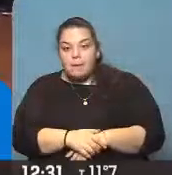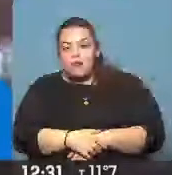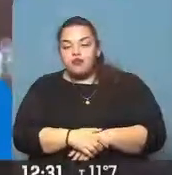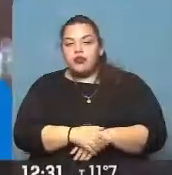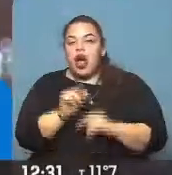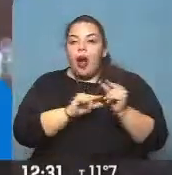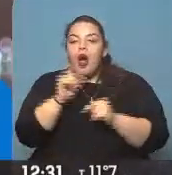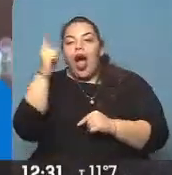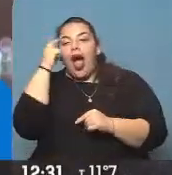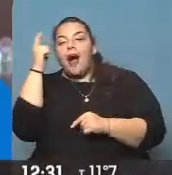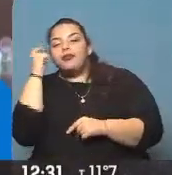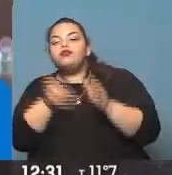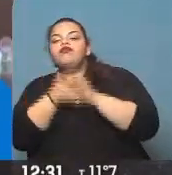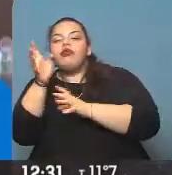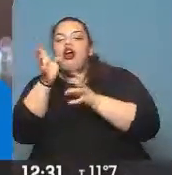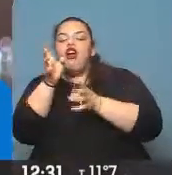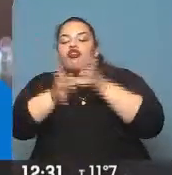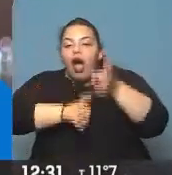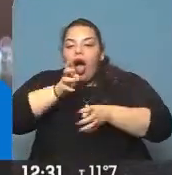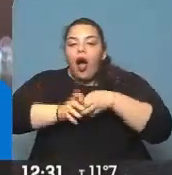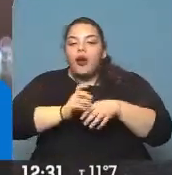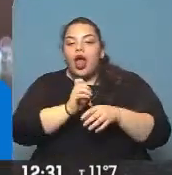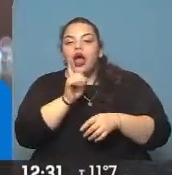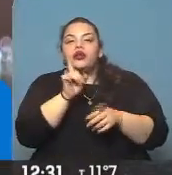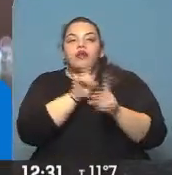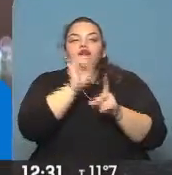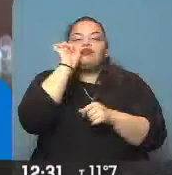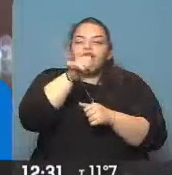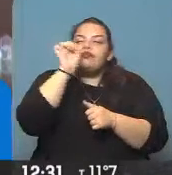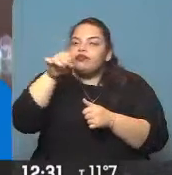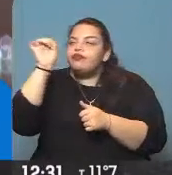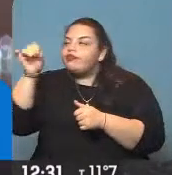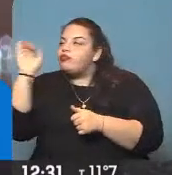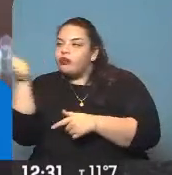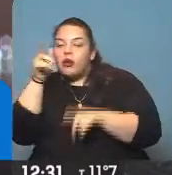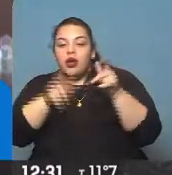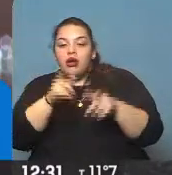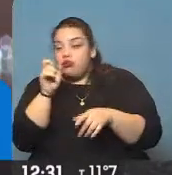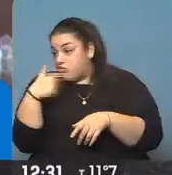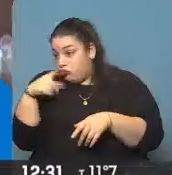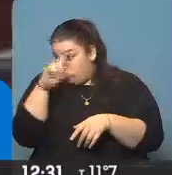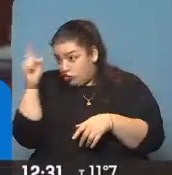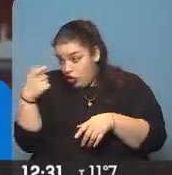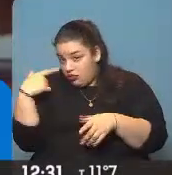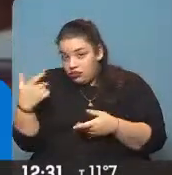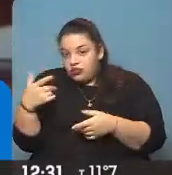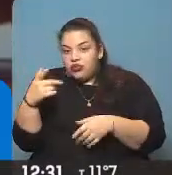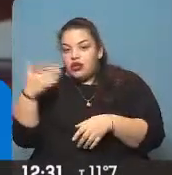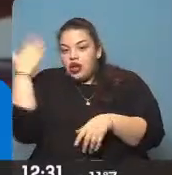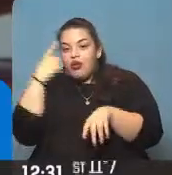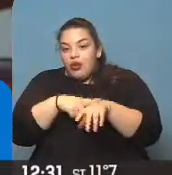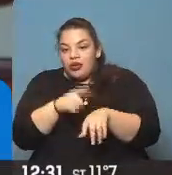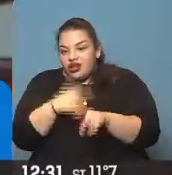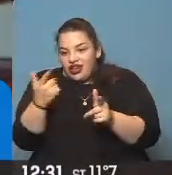aprendiendo siendo fábricas de un lado al otro tocando mucha fuerza sólo tenés a 100 sólo sólo no tenía en ese momento no tenía capital